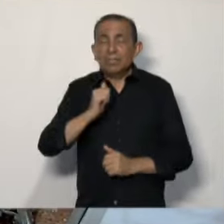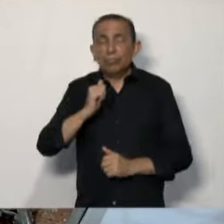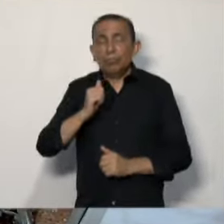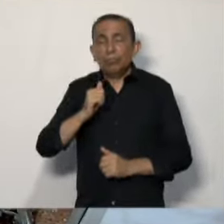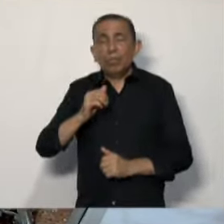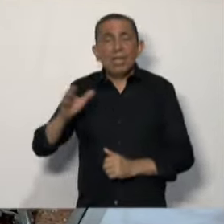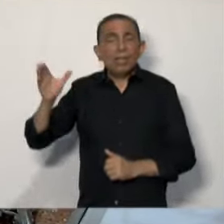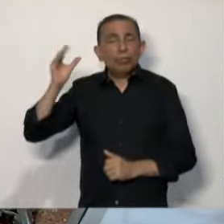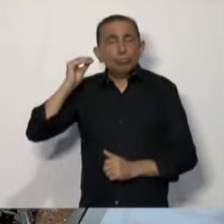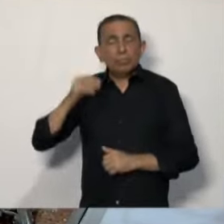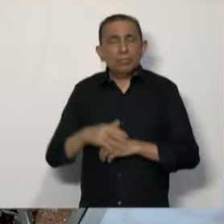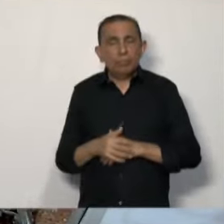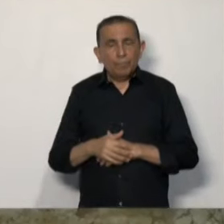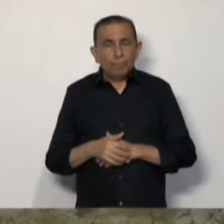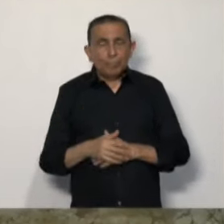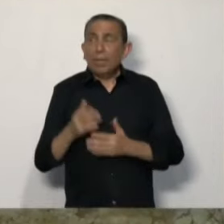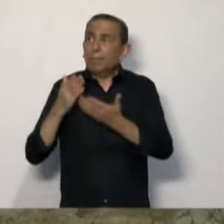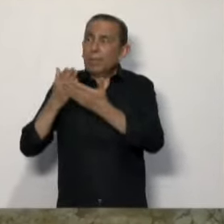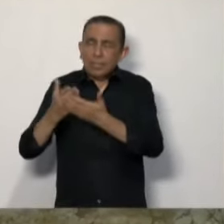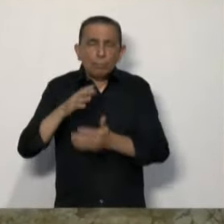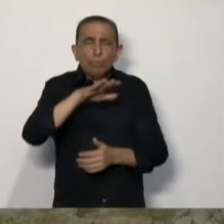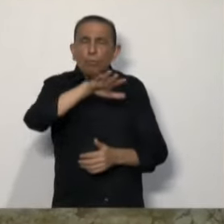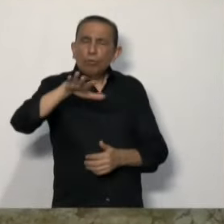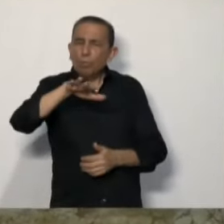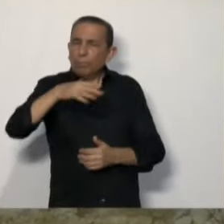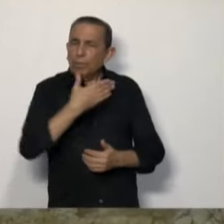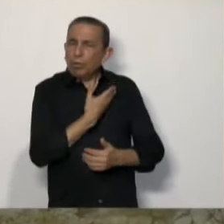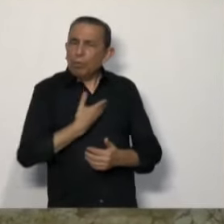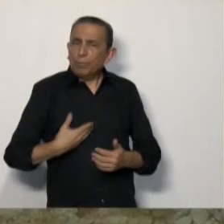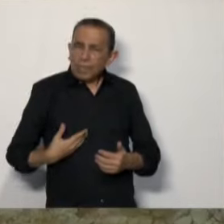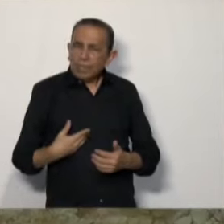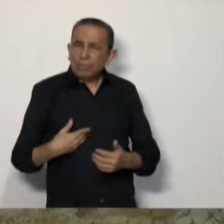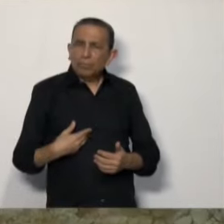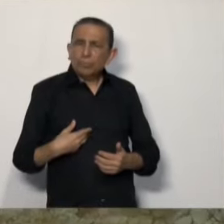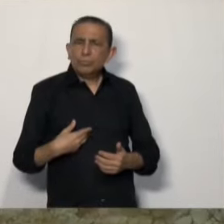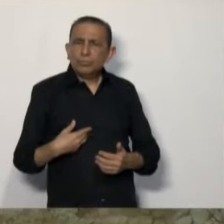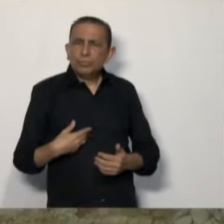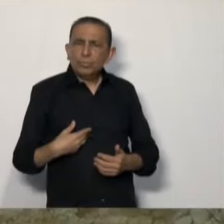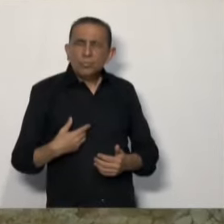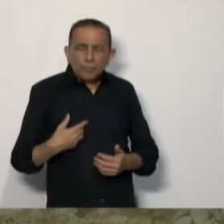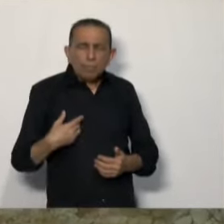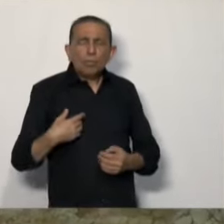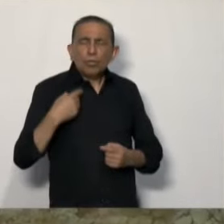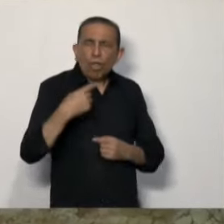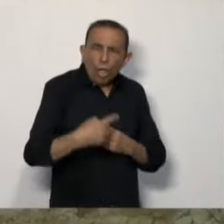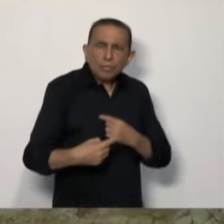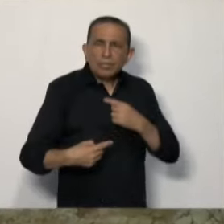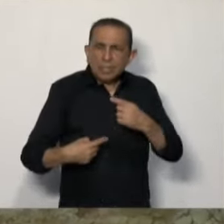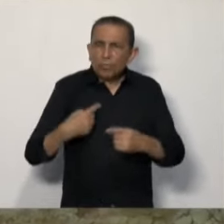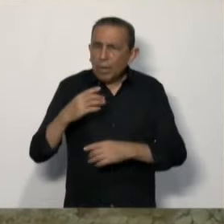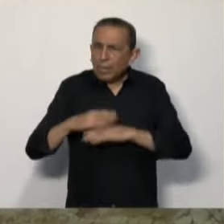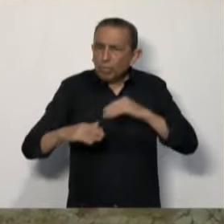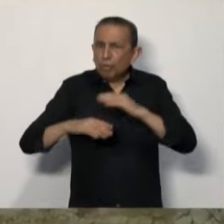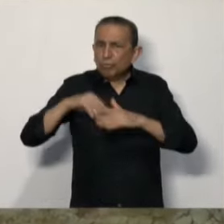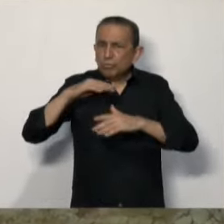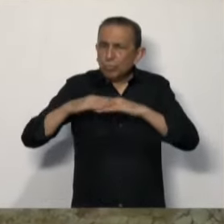Por los gobiernos de los pueblos, para que puedan, desde las estructuras temporales, construir la paz en